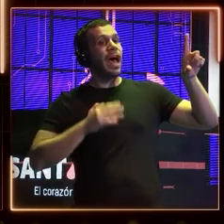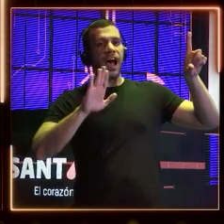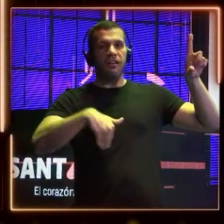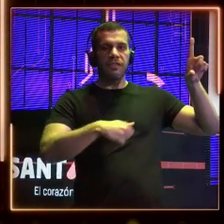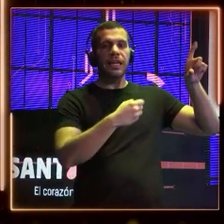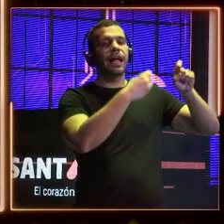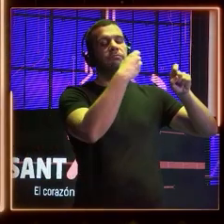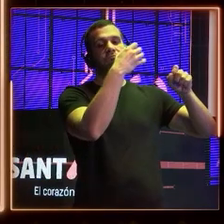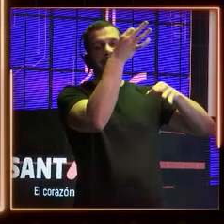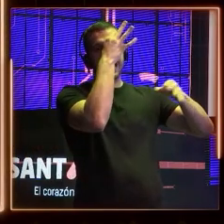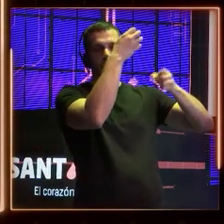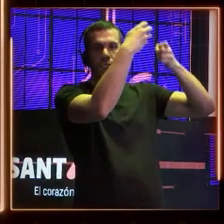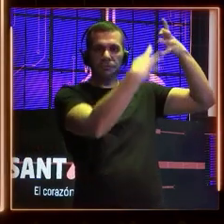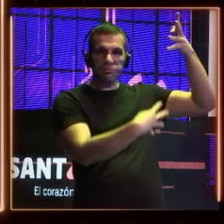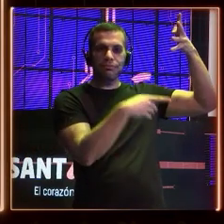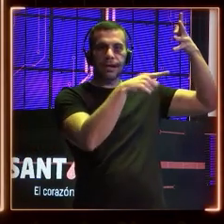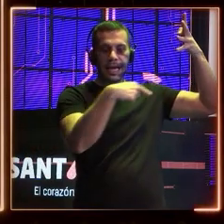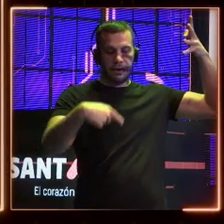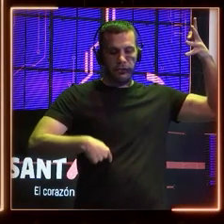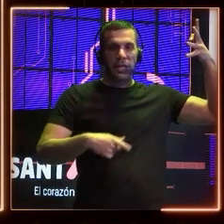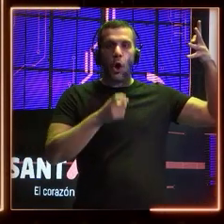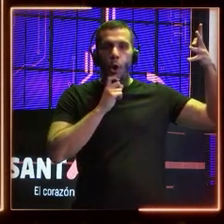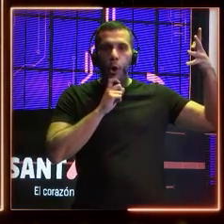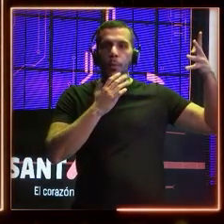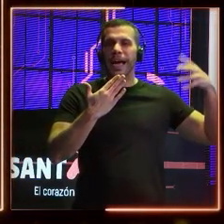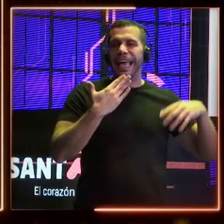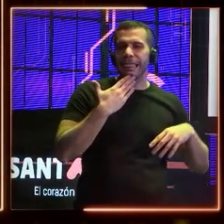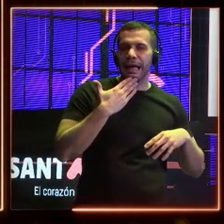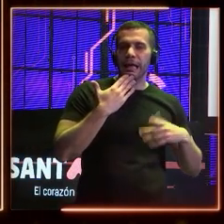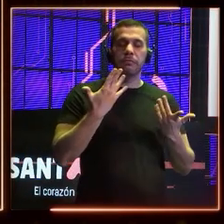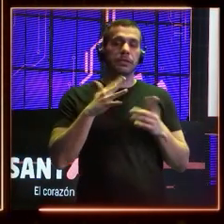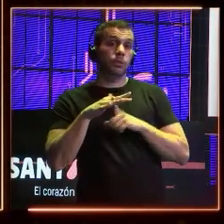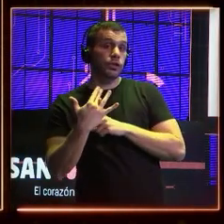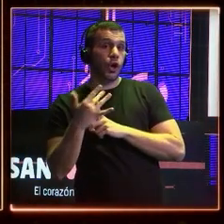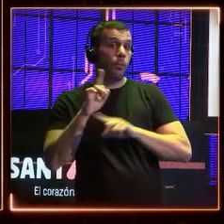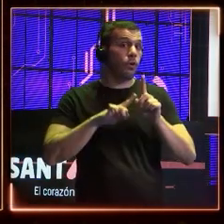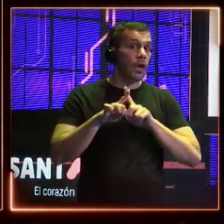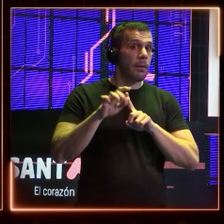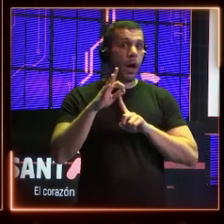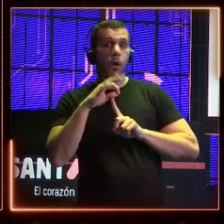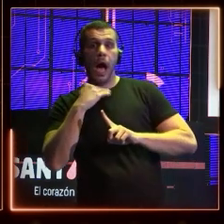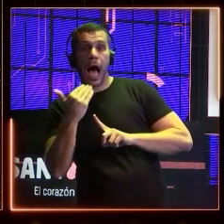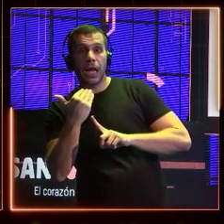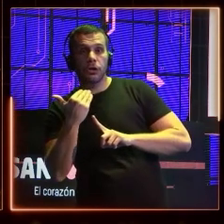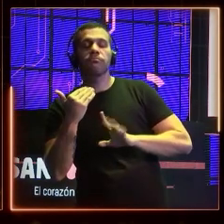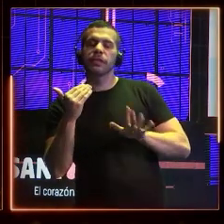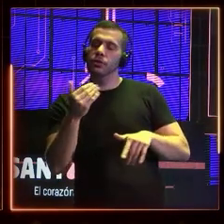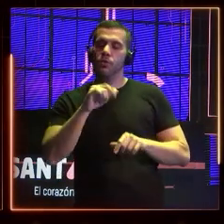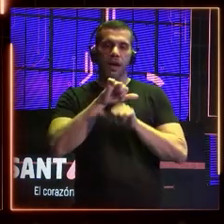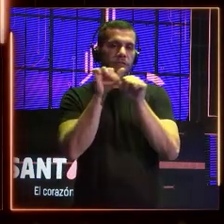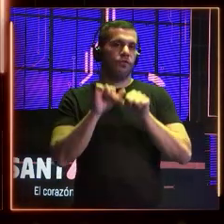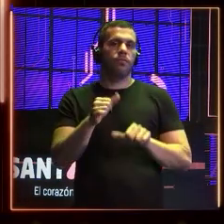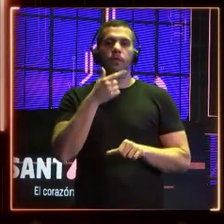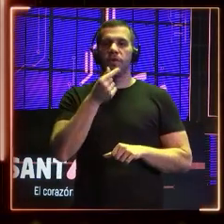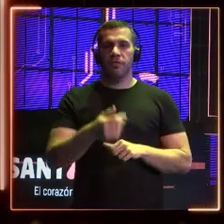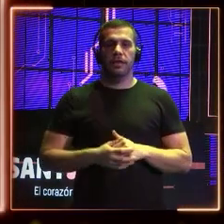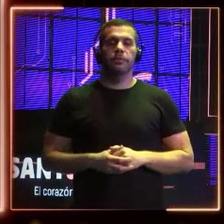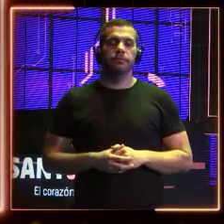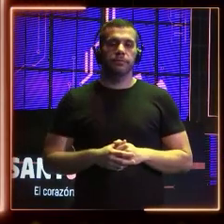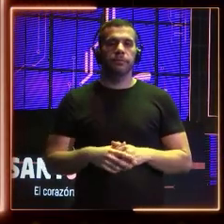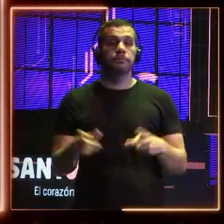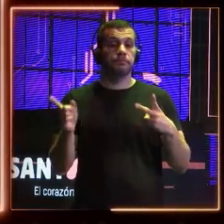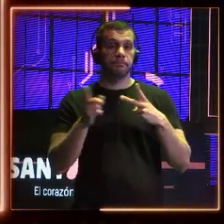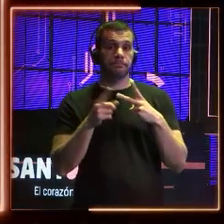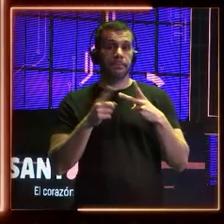qué situación se encuentra el feto qué tamaño tiene cuál su edad y Y si hay algún tipo de problema y lo hacemos de forma muy sencilla y el último ejemplo que